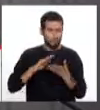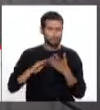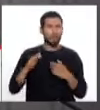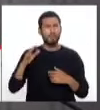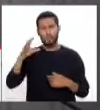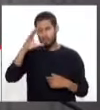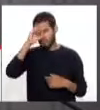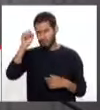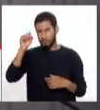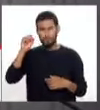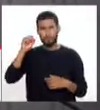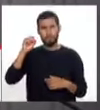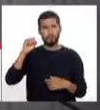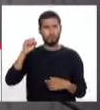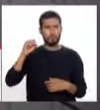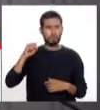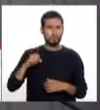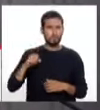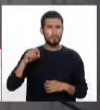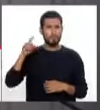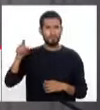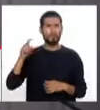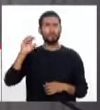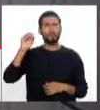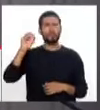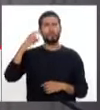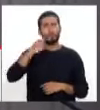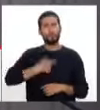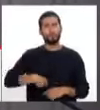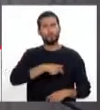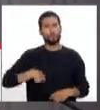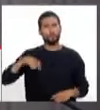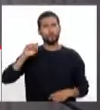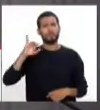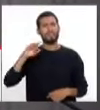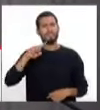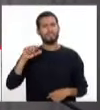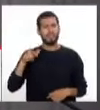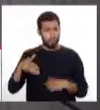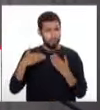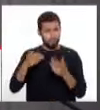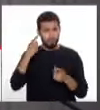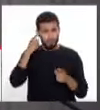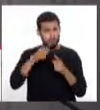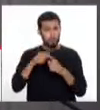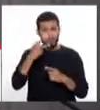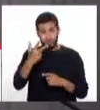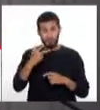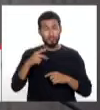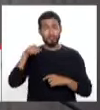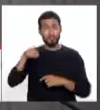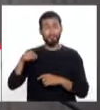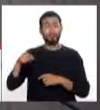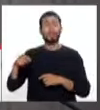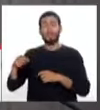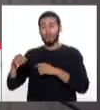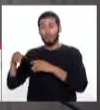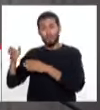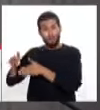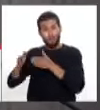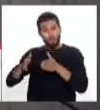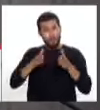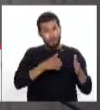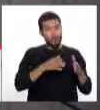del embajador de Suiza para apostar ya no solo por las tres regiones con las que trabajamos, sino